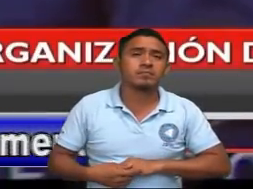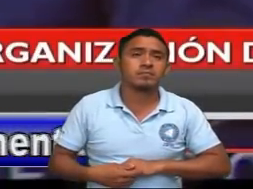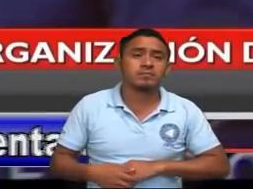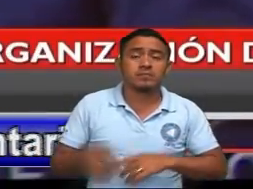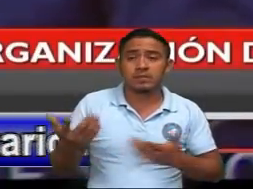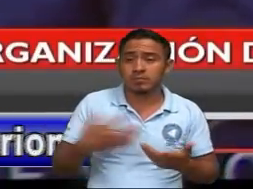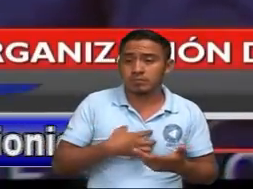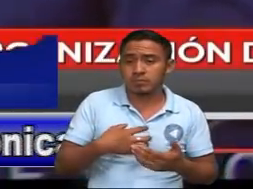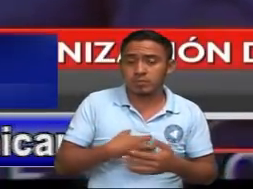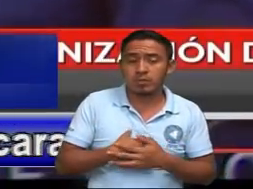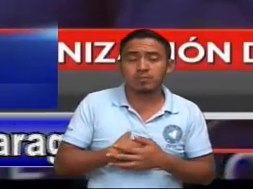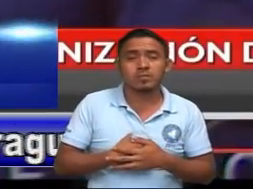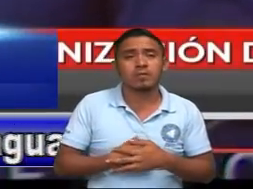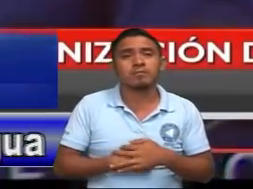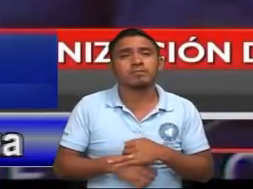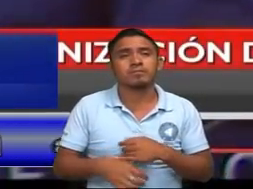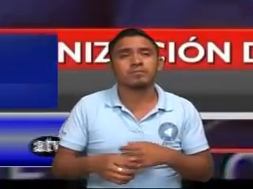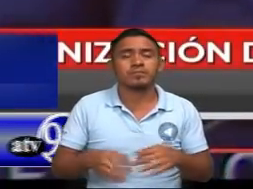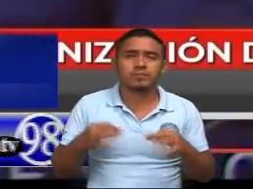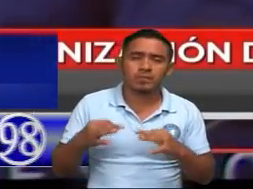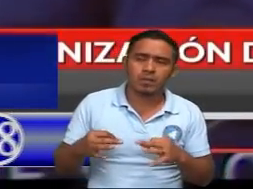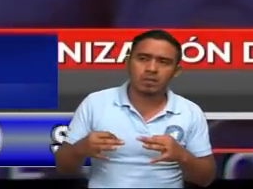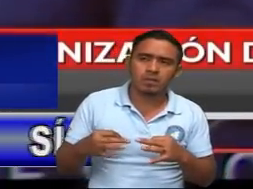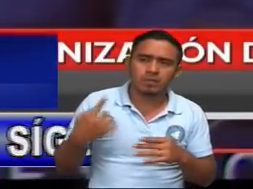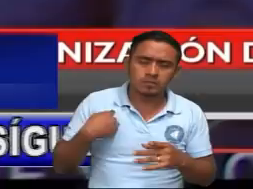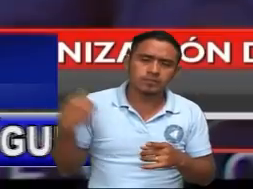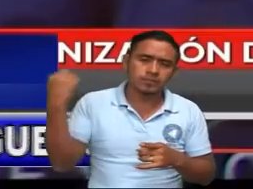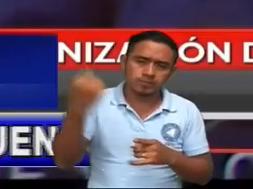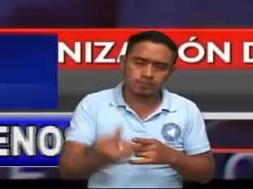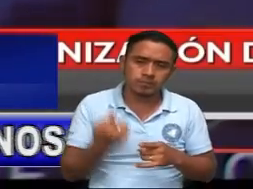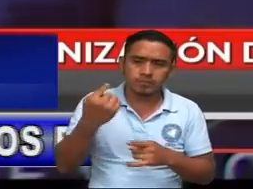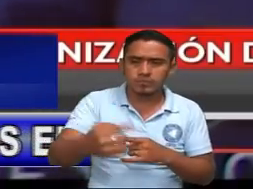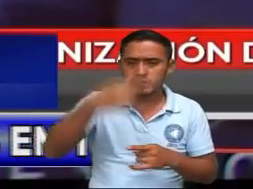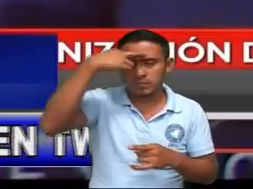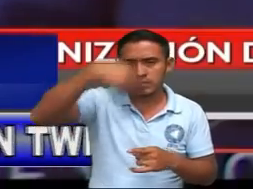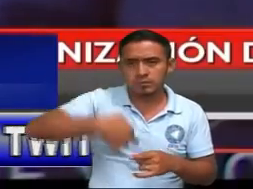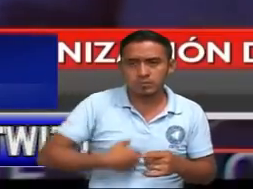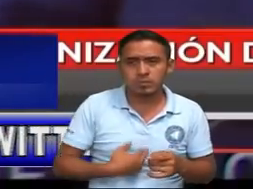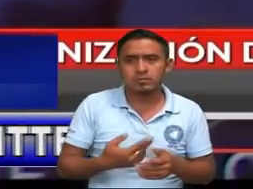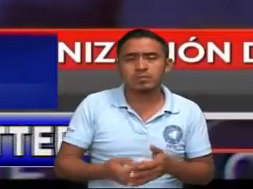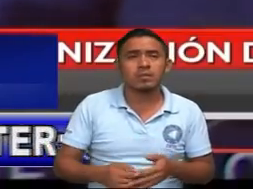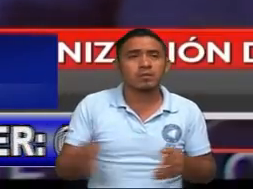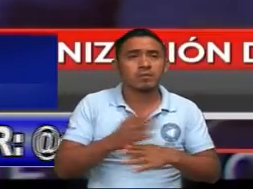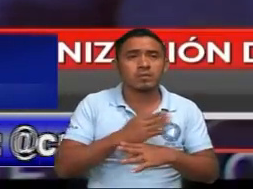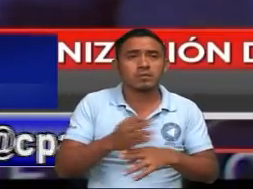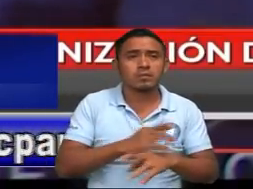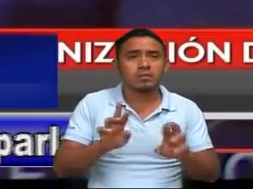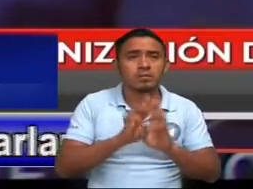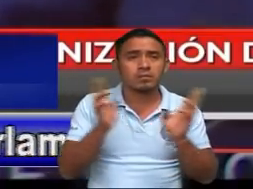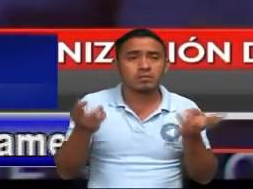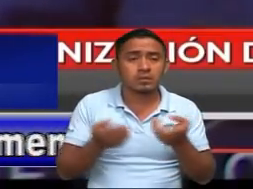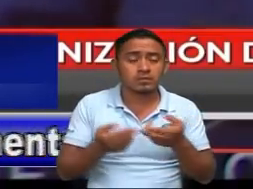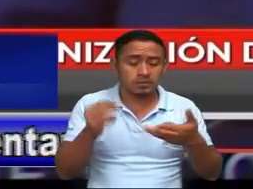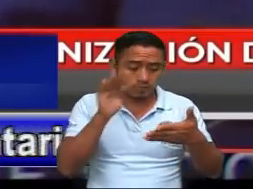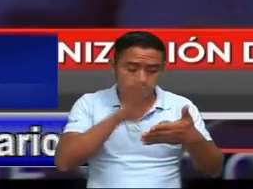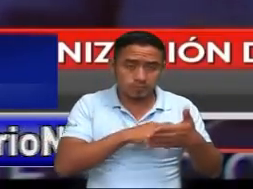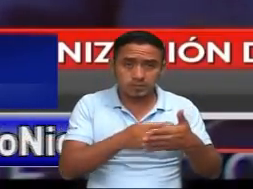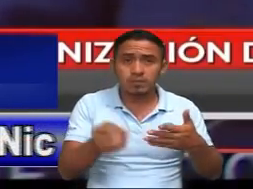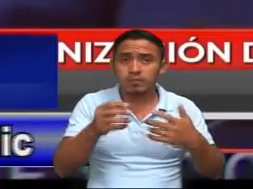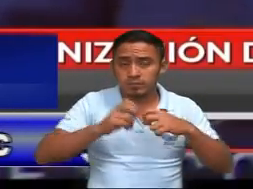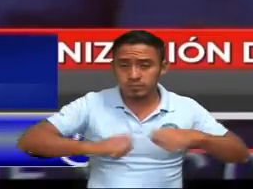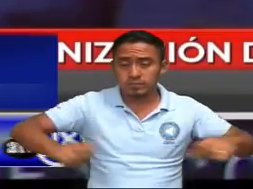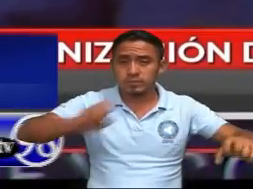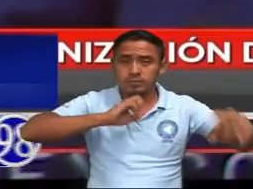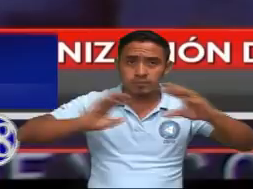Gobierno de Reconciliación y Unidad Nacional ha asistido con responsabilidad a las sesiones programadas de la mesa